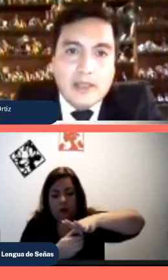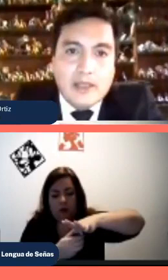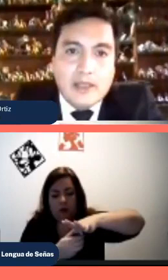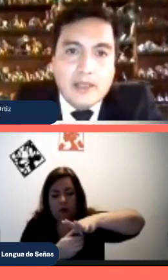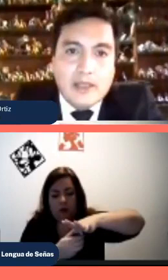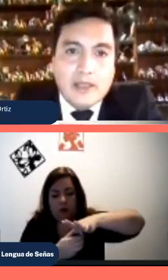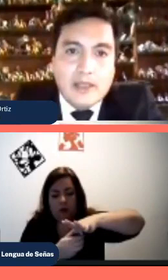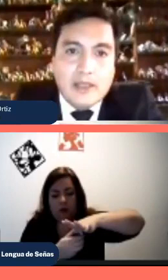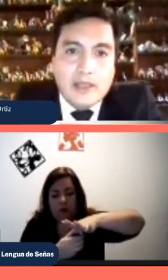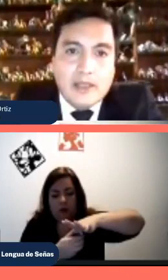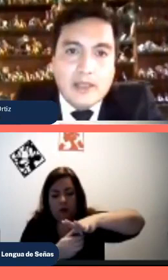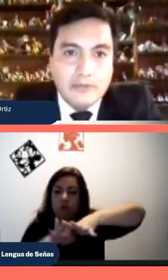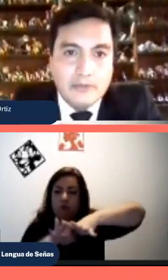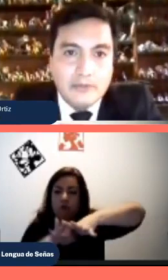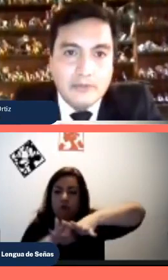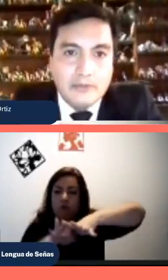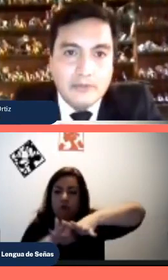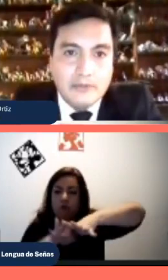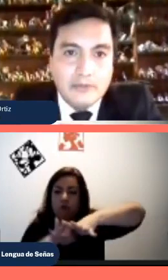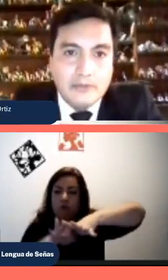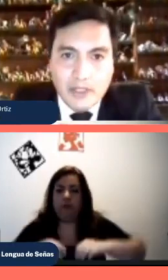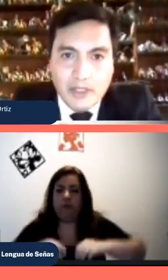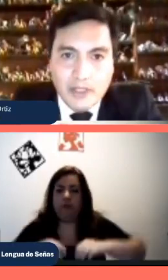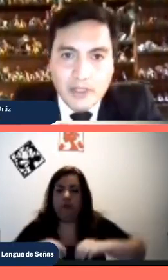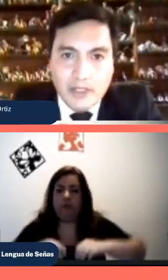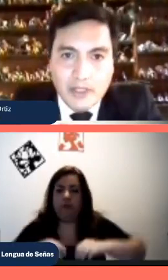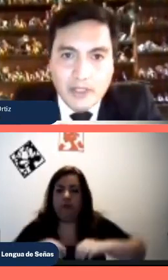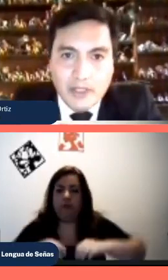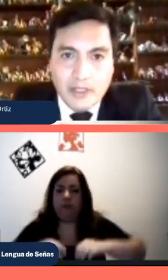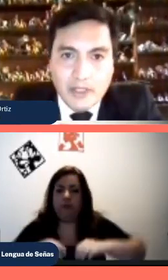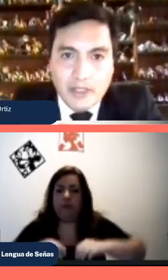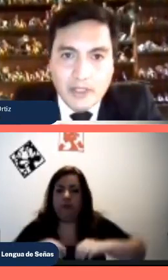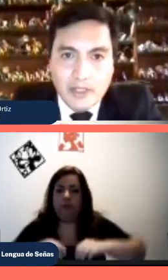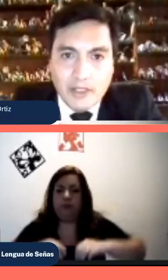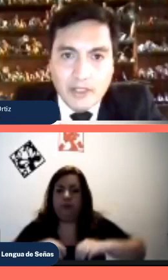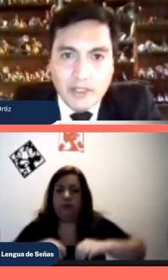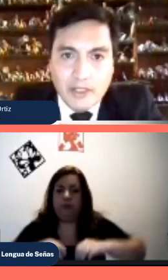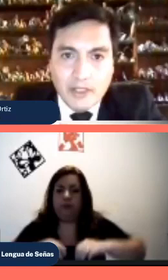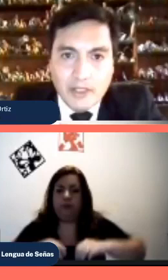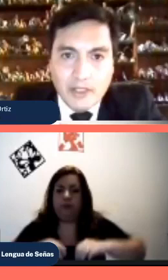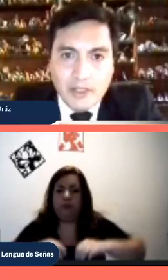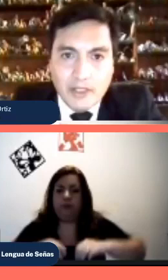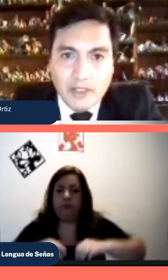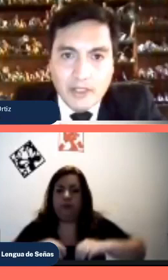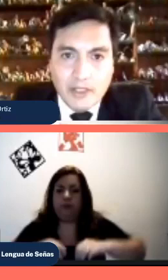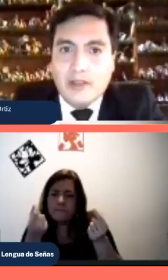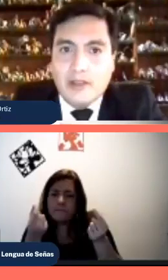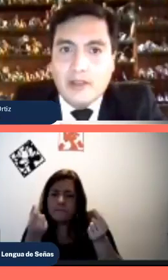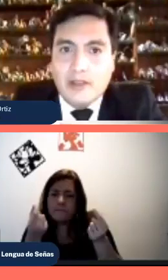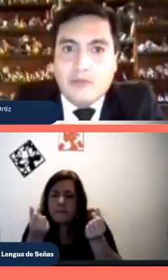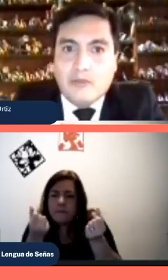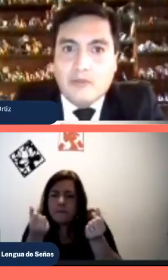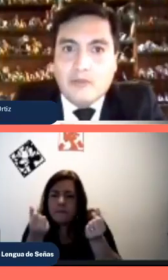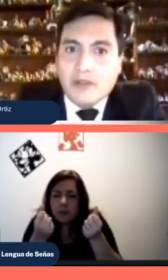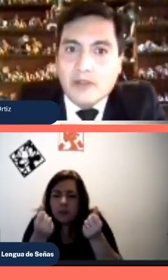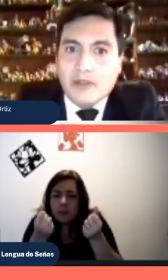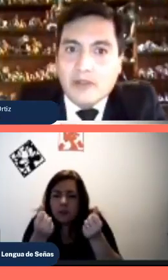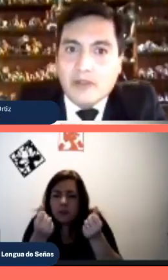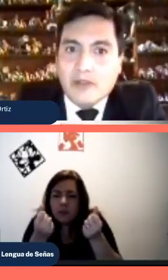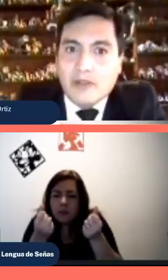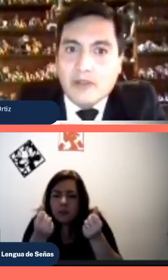ver las manos de Chilesaurio, que son manos muy similares a las de los dinosaurios un poco